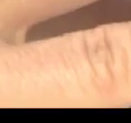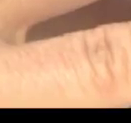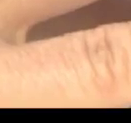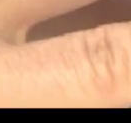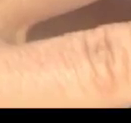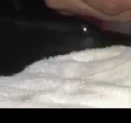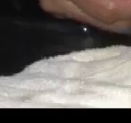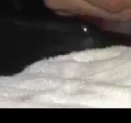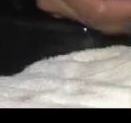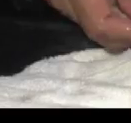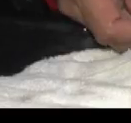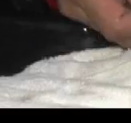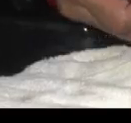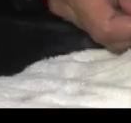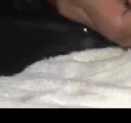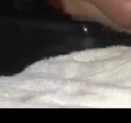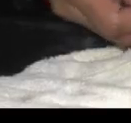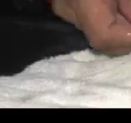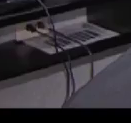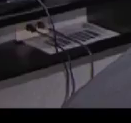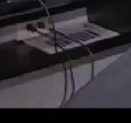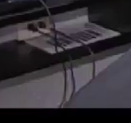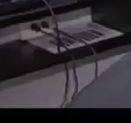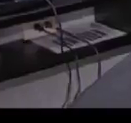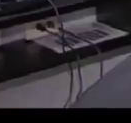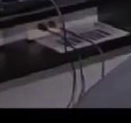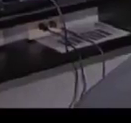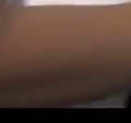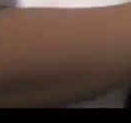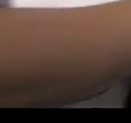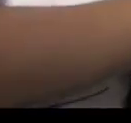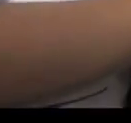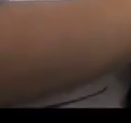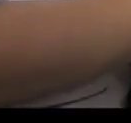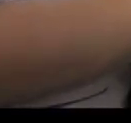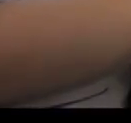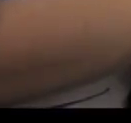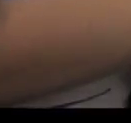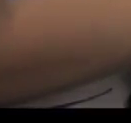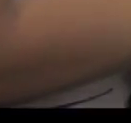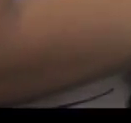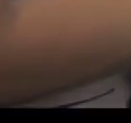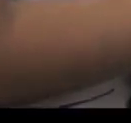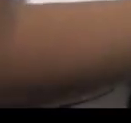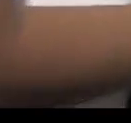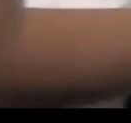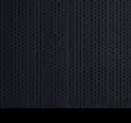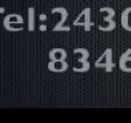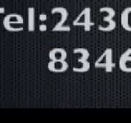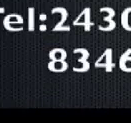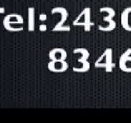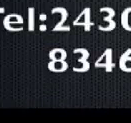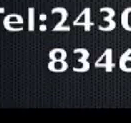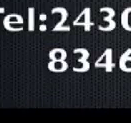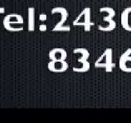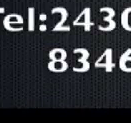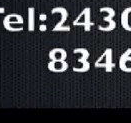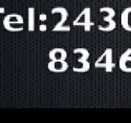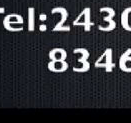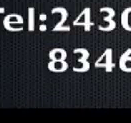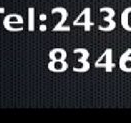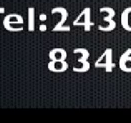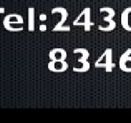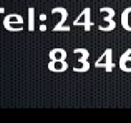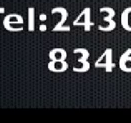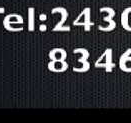resina, servicio de barbería, cortes adultos y niños, masajes, faciales y depilaciones. Estamos ubicados